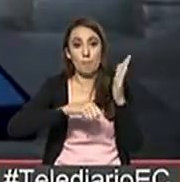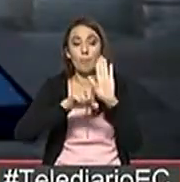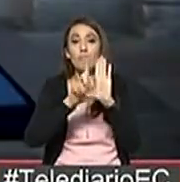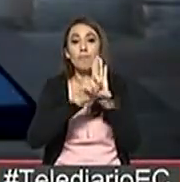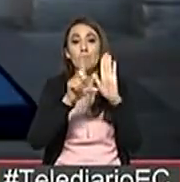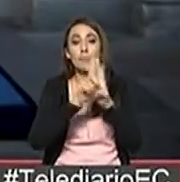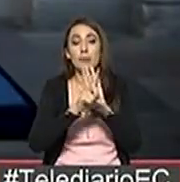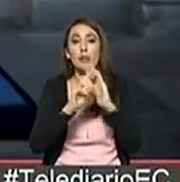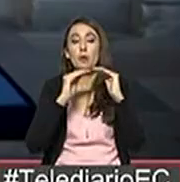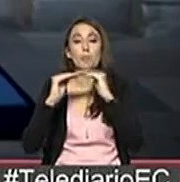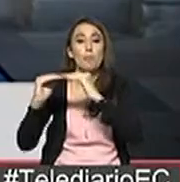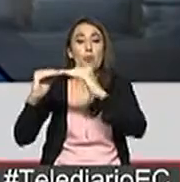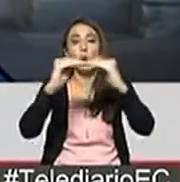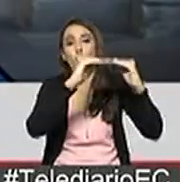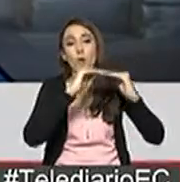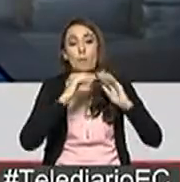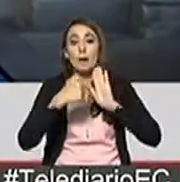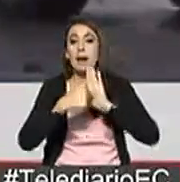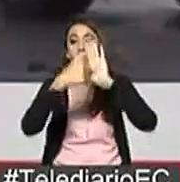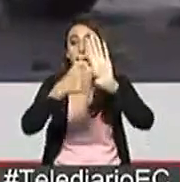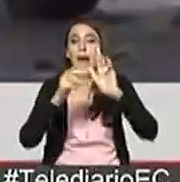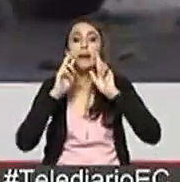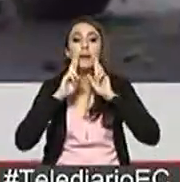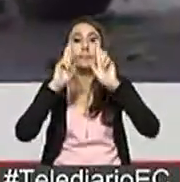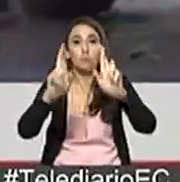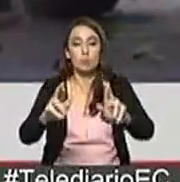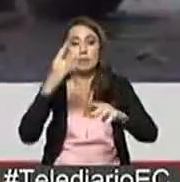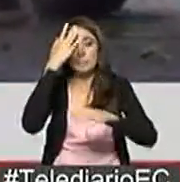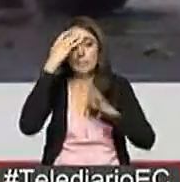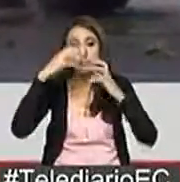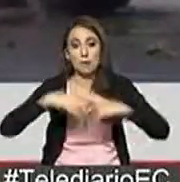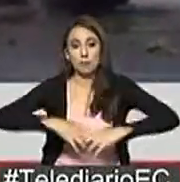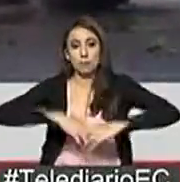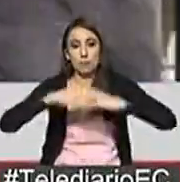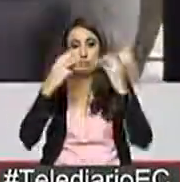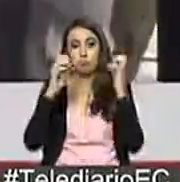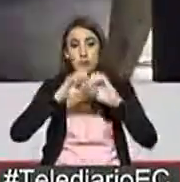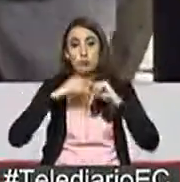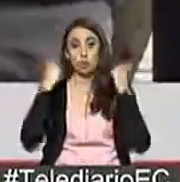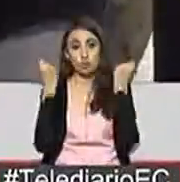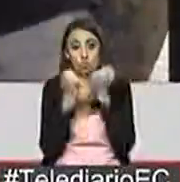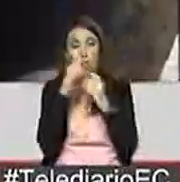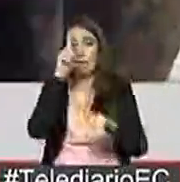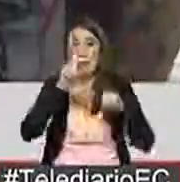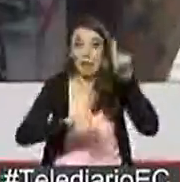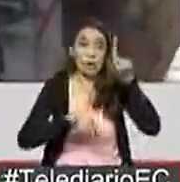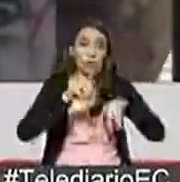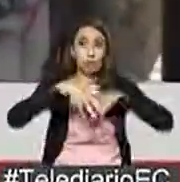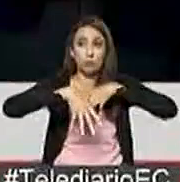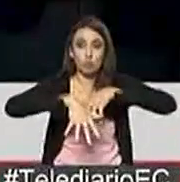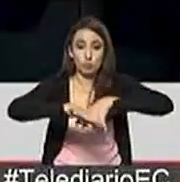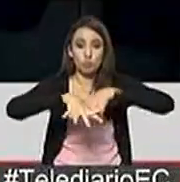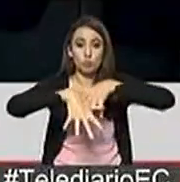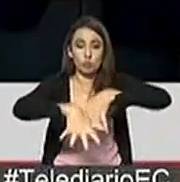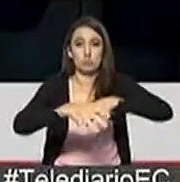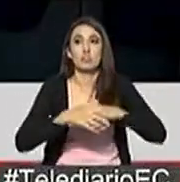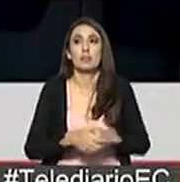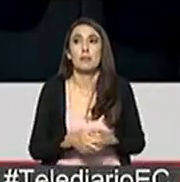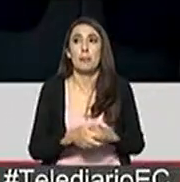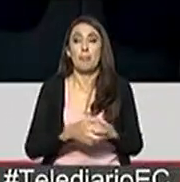una de las medidas de la agenda que lanzó en respuesta a la crisis social que vive su país y que ha convocado a varias manifestaciones ciudadanas.